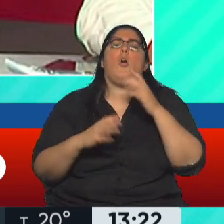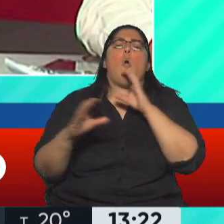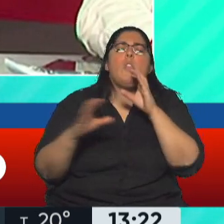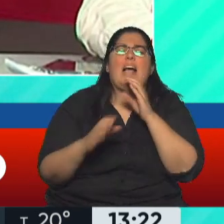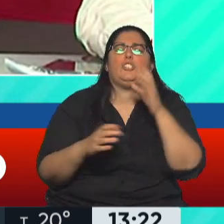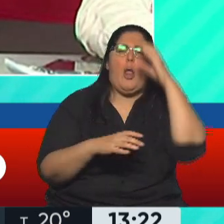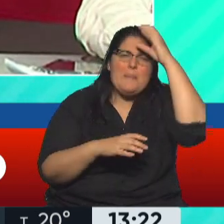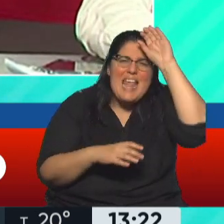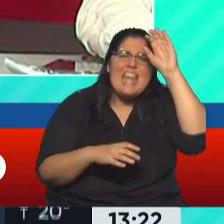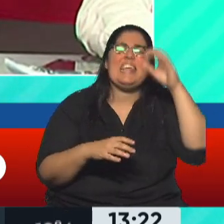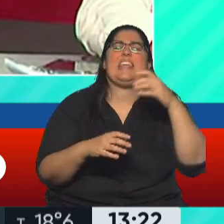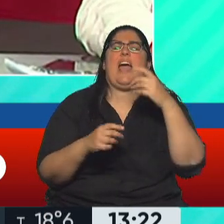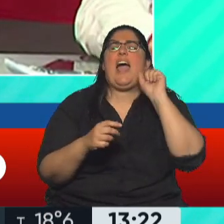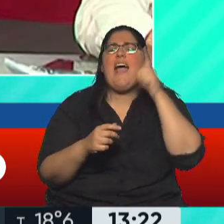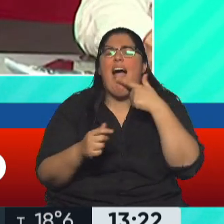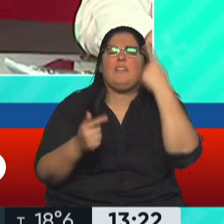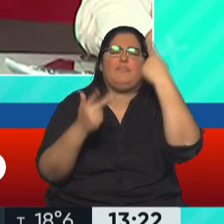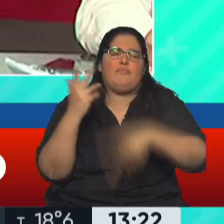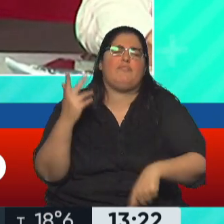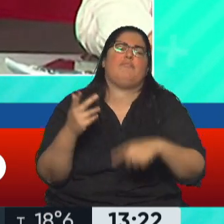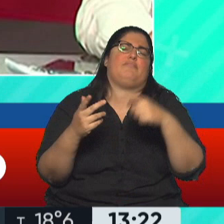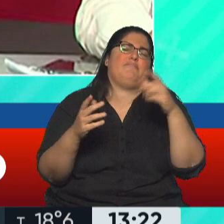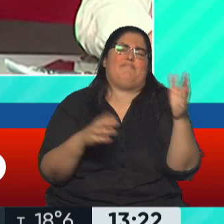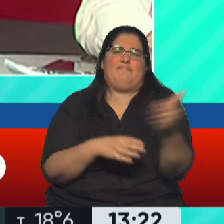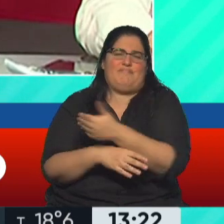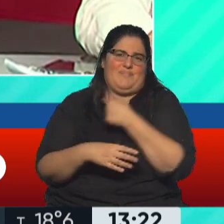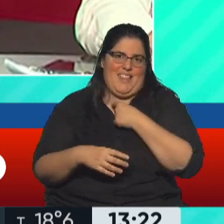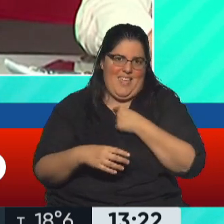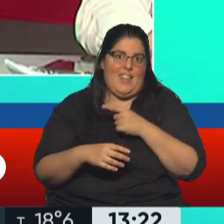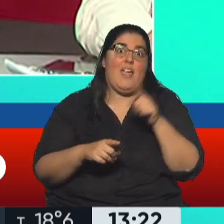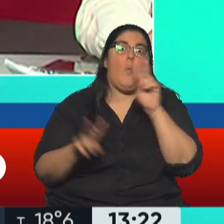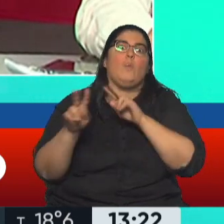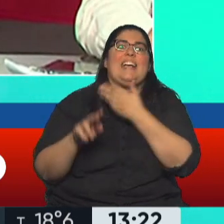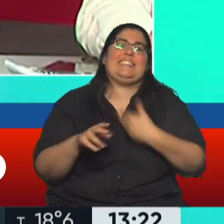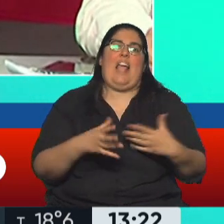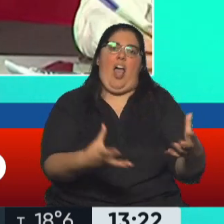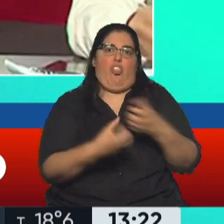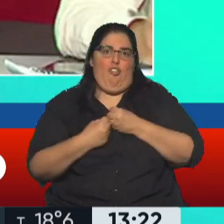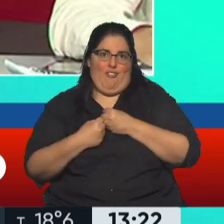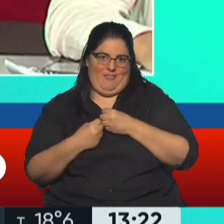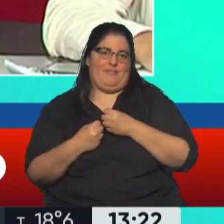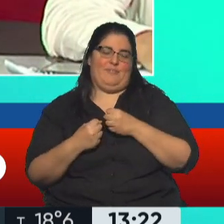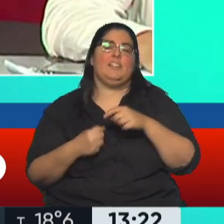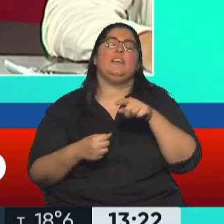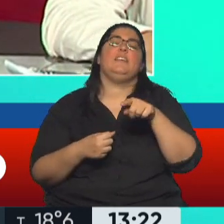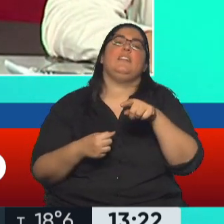comunicaciones, minería, gas, etcétera. Lo que si un gato por ahí va a pretender estatizarlo. Y en la parte de libertades